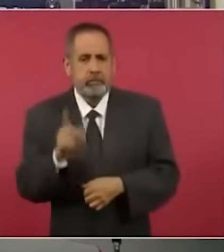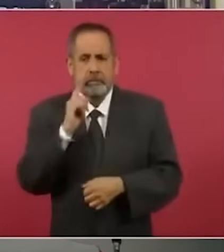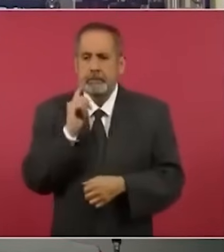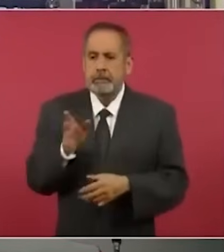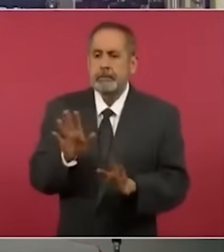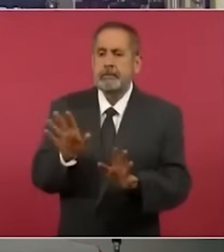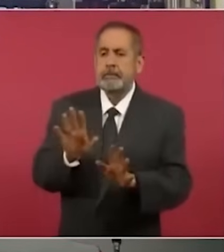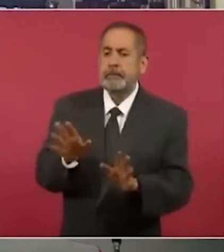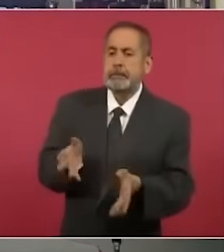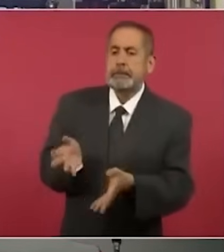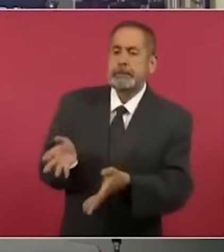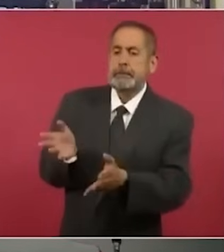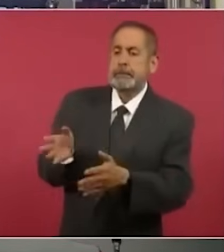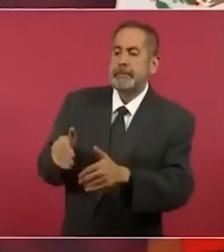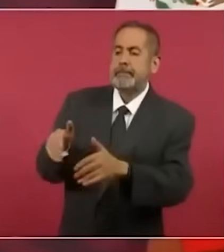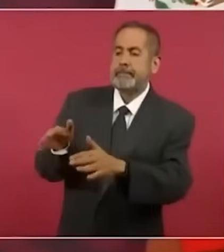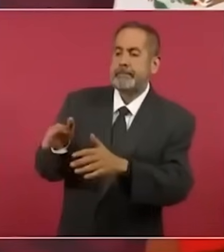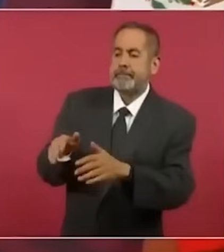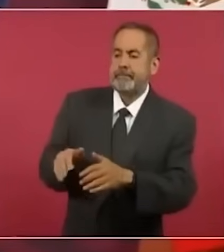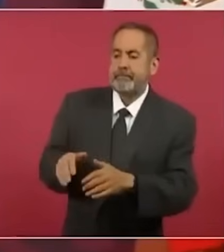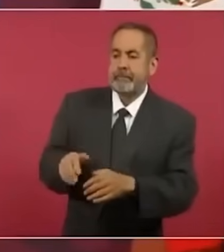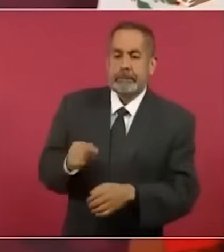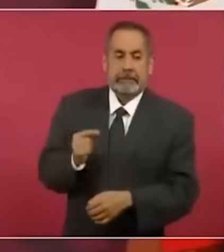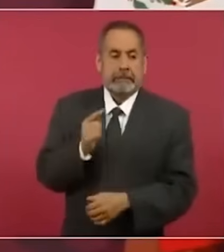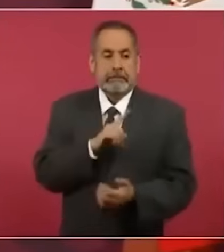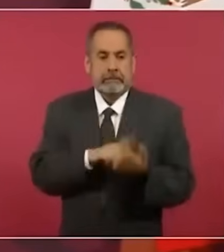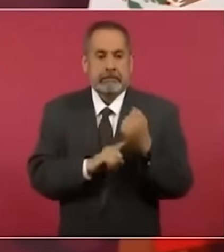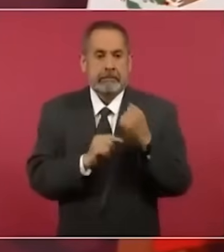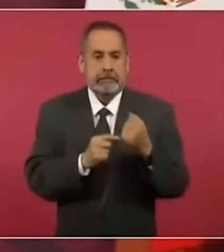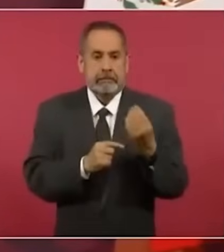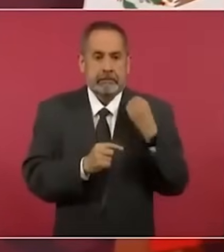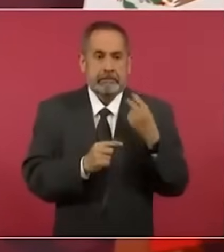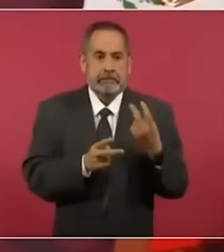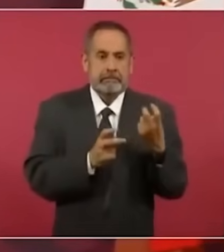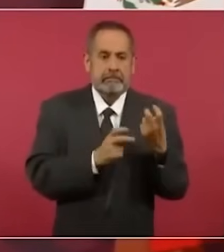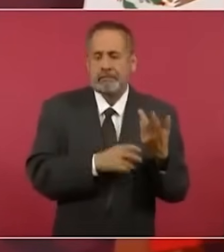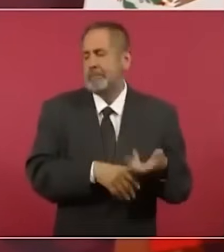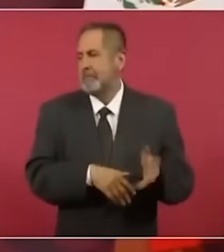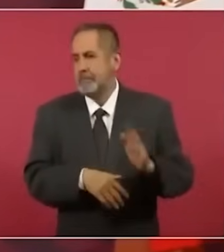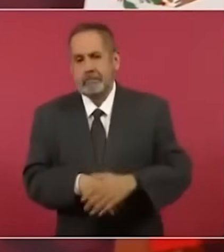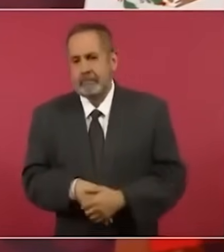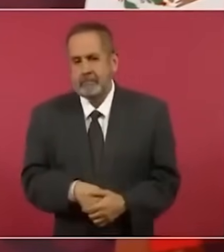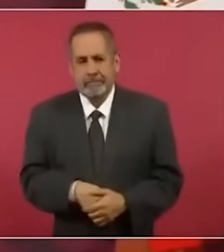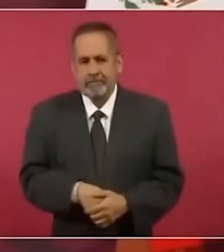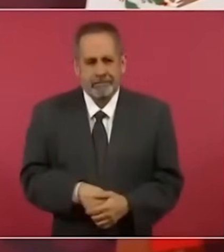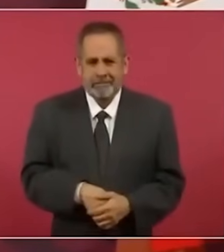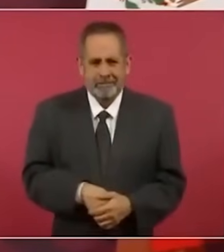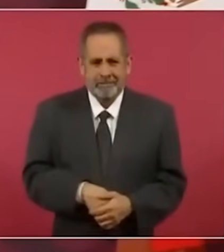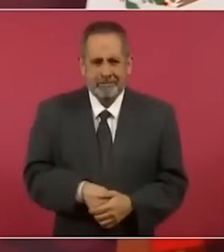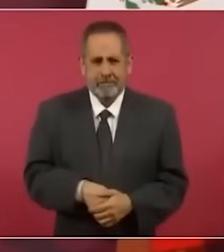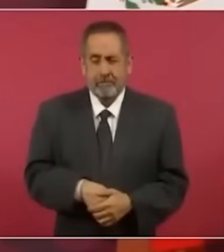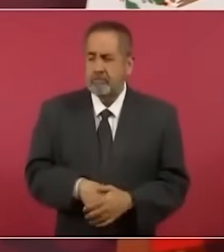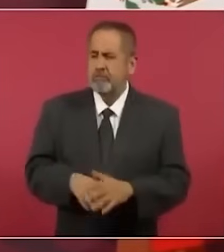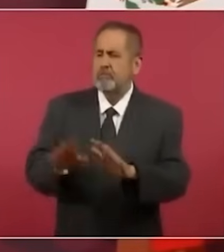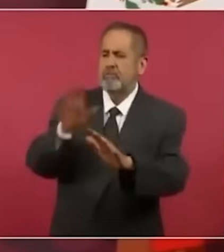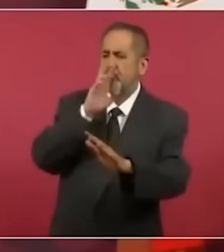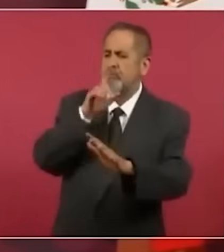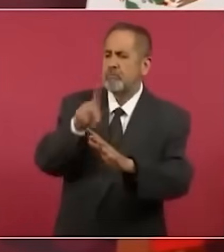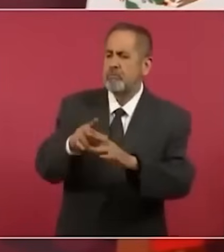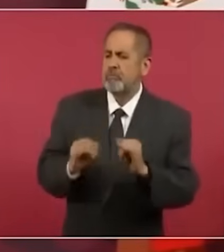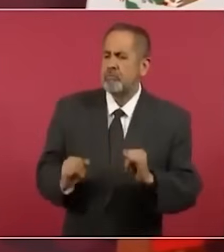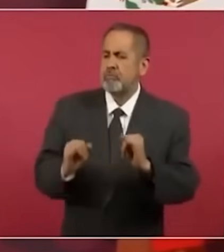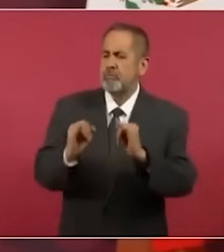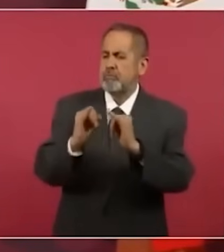sino que estuviésemos contentos. Ya hay un instituto para la